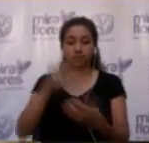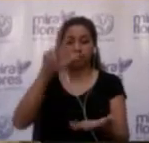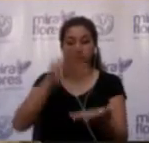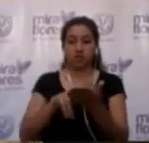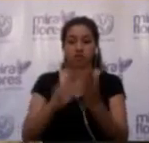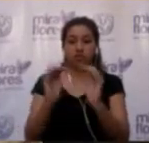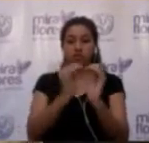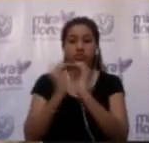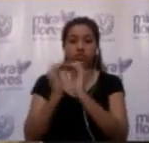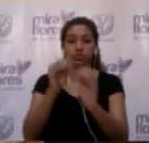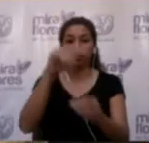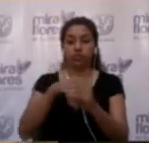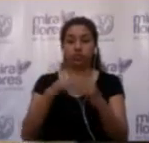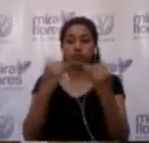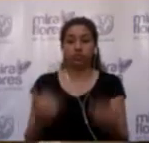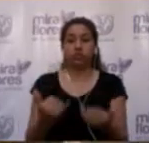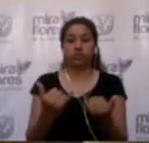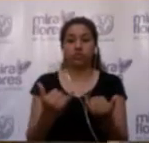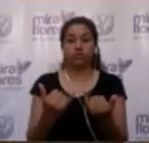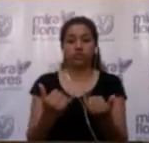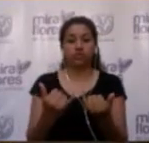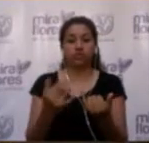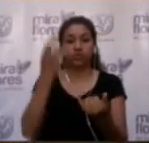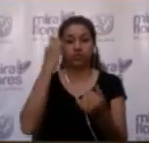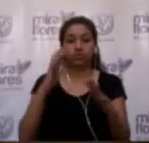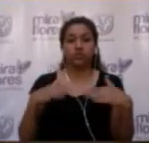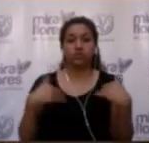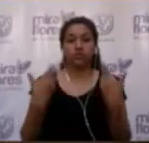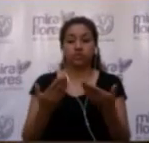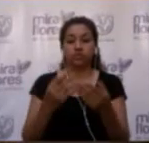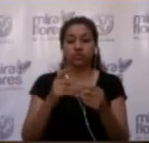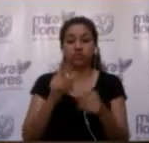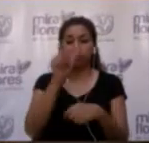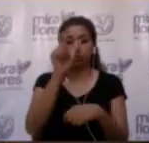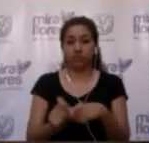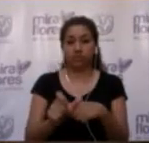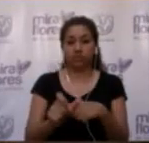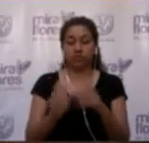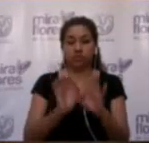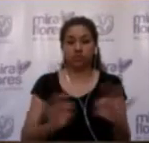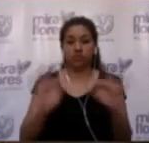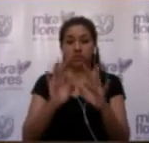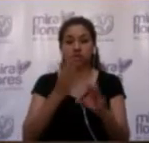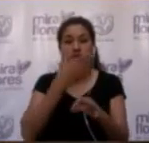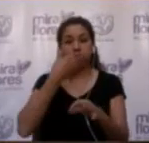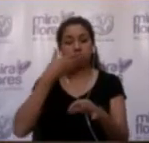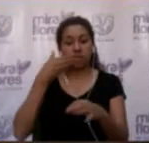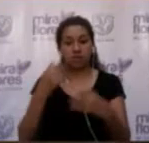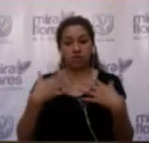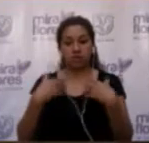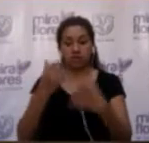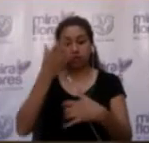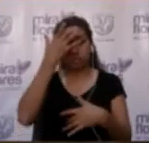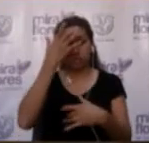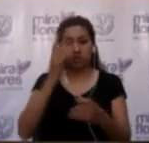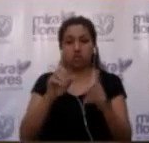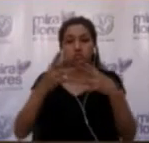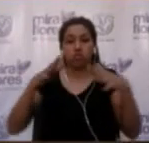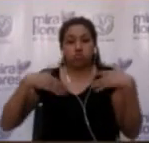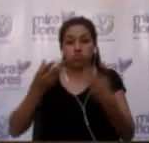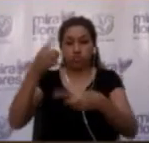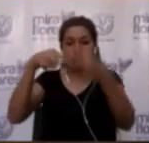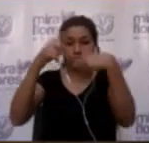por unanimidad, y hacemos un voto para que la regidora recupere pronto su salud y se reintegre lo más rápido posible